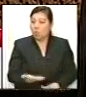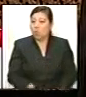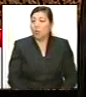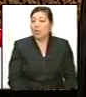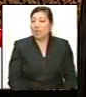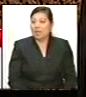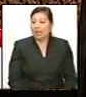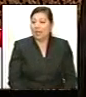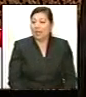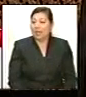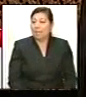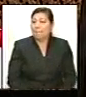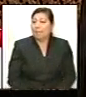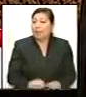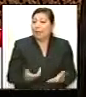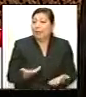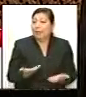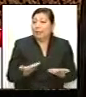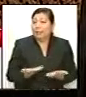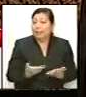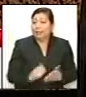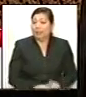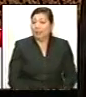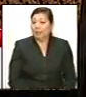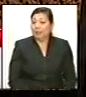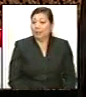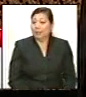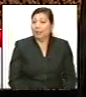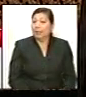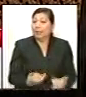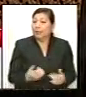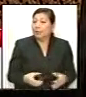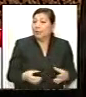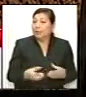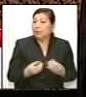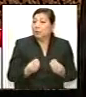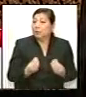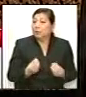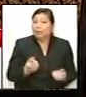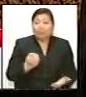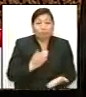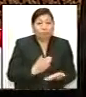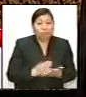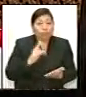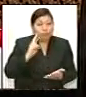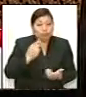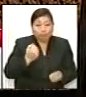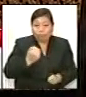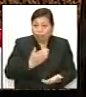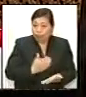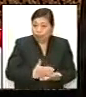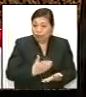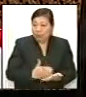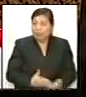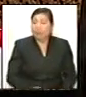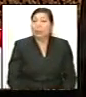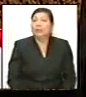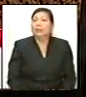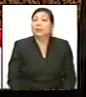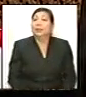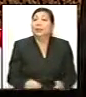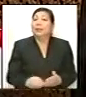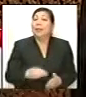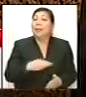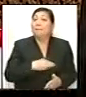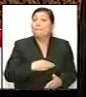el país. Entonces creo que corresponde a esta comisión, porque el accidente es de transporte, se convoque al